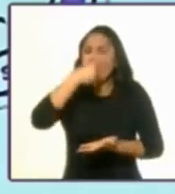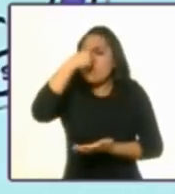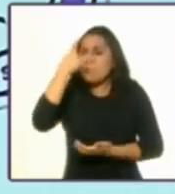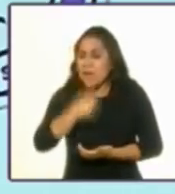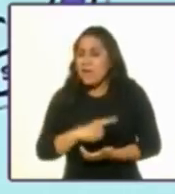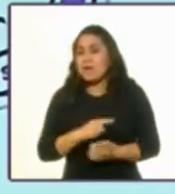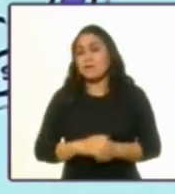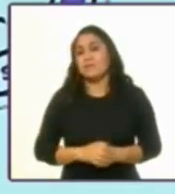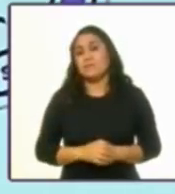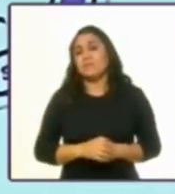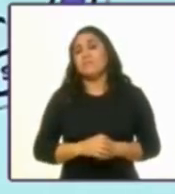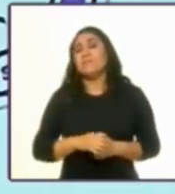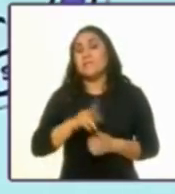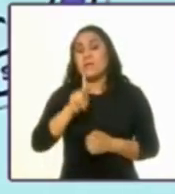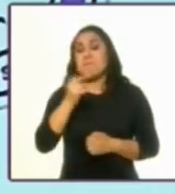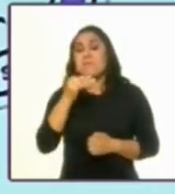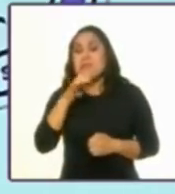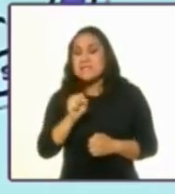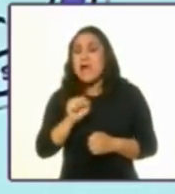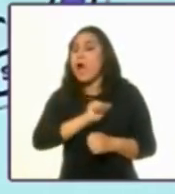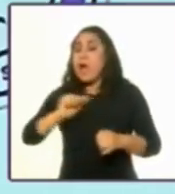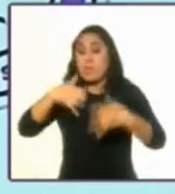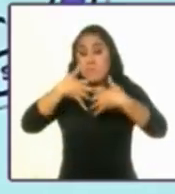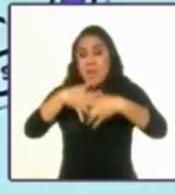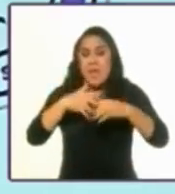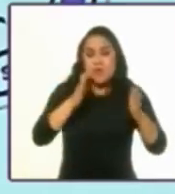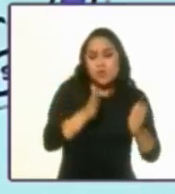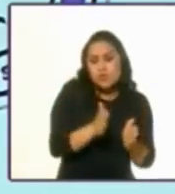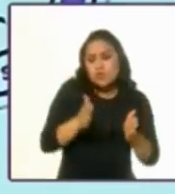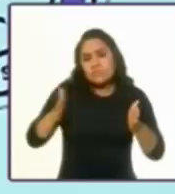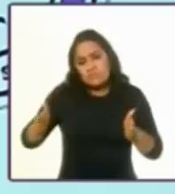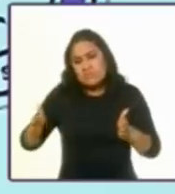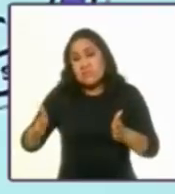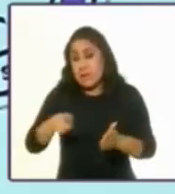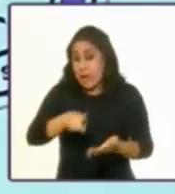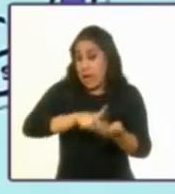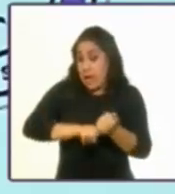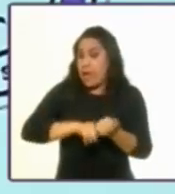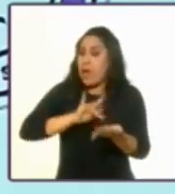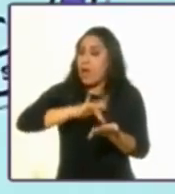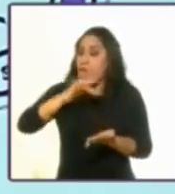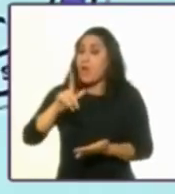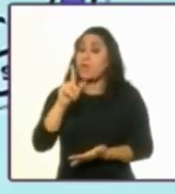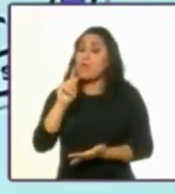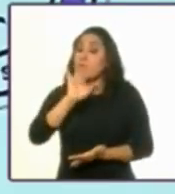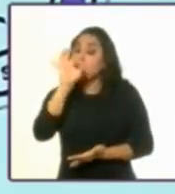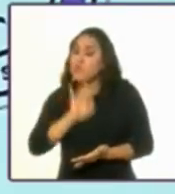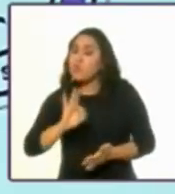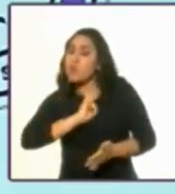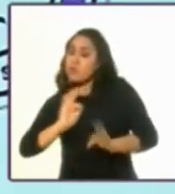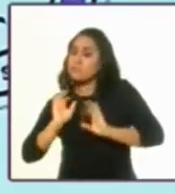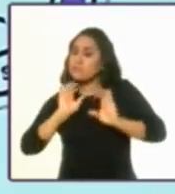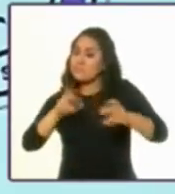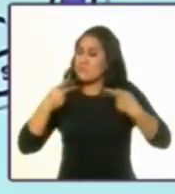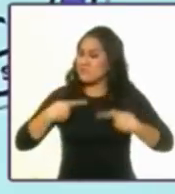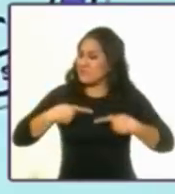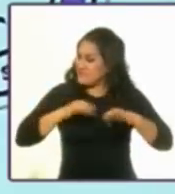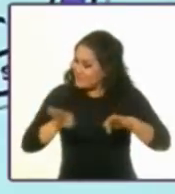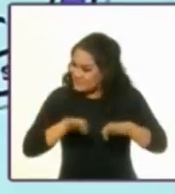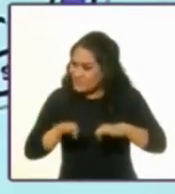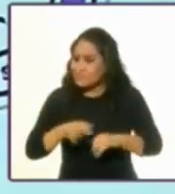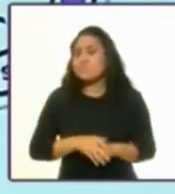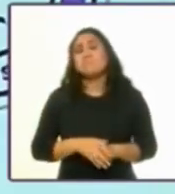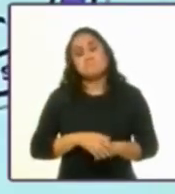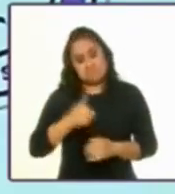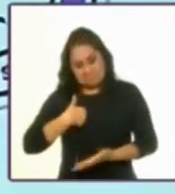las pymes las pequeñas y medianas empresas que son las generadoras del 70 por ciento de los empleos de esta ciudad vamos a invertir